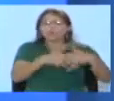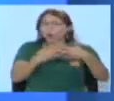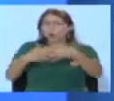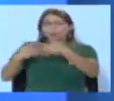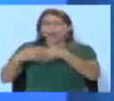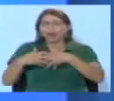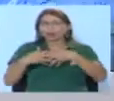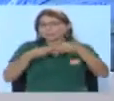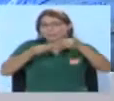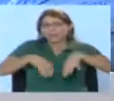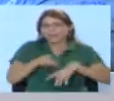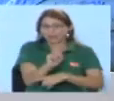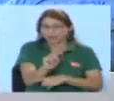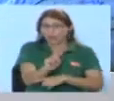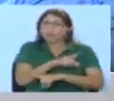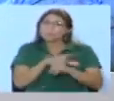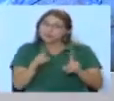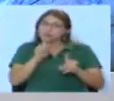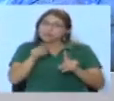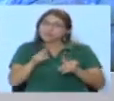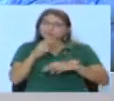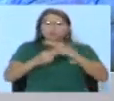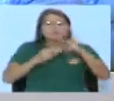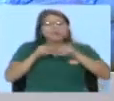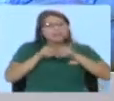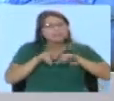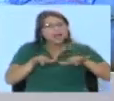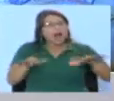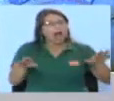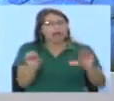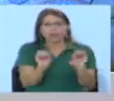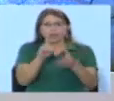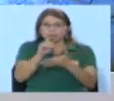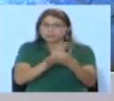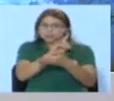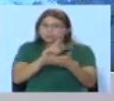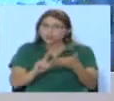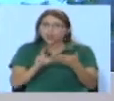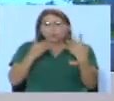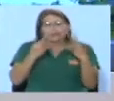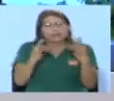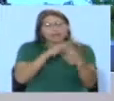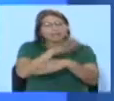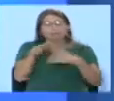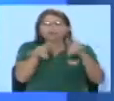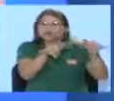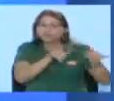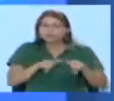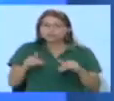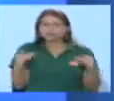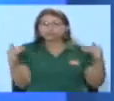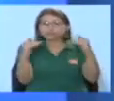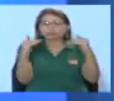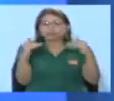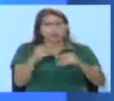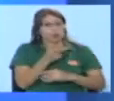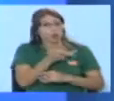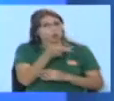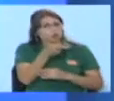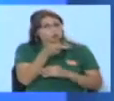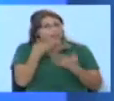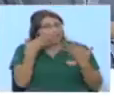sin discriminaciones, y que cerrara la brecha social y que más bien ayudara a la sociedad a ser más igualitaria. Con lo que ustedes han analizado en